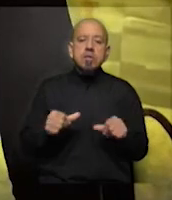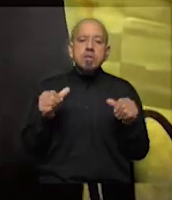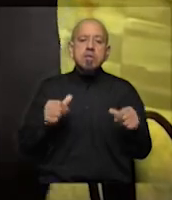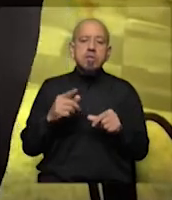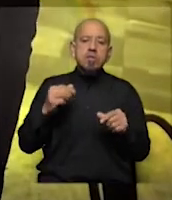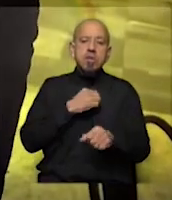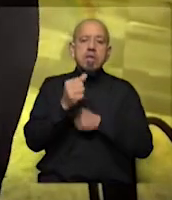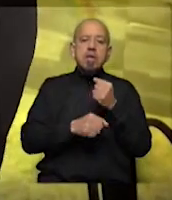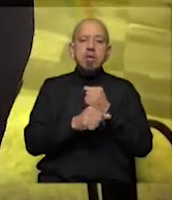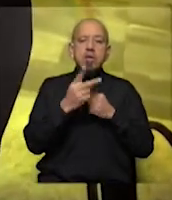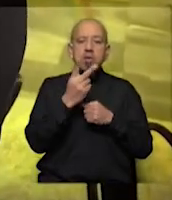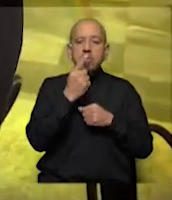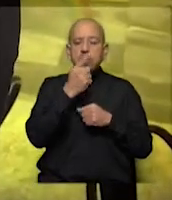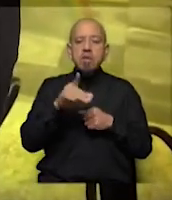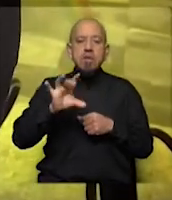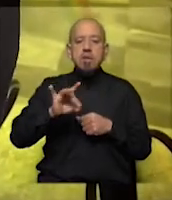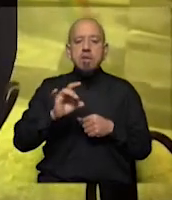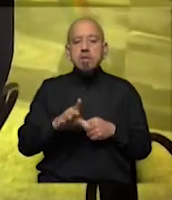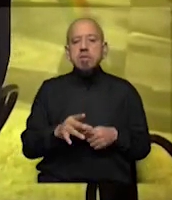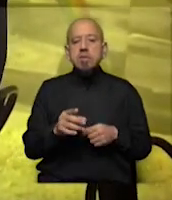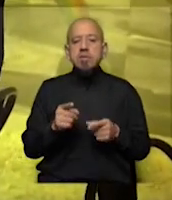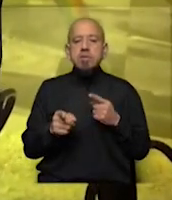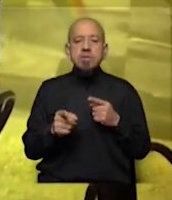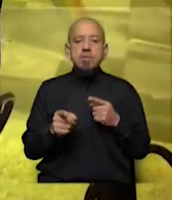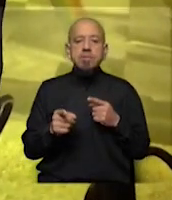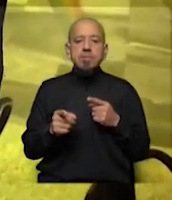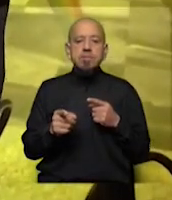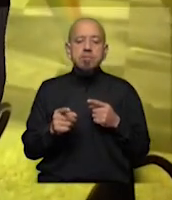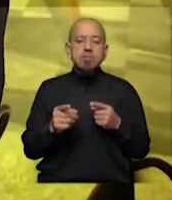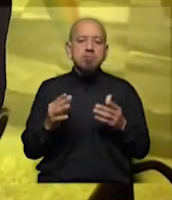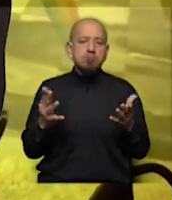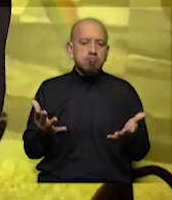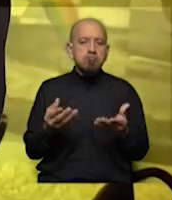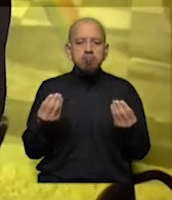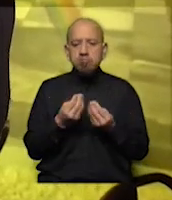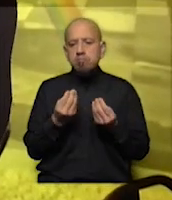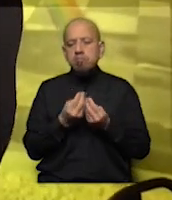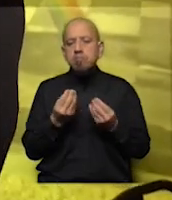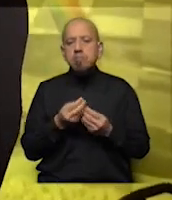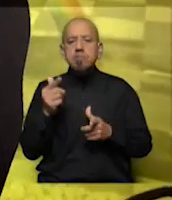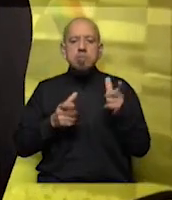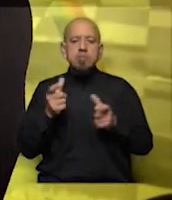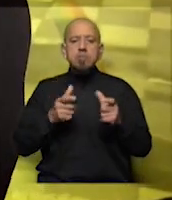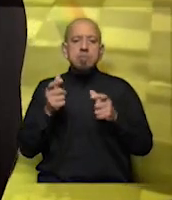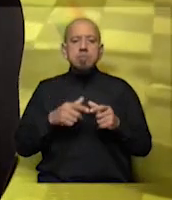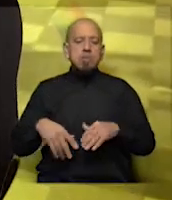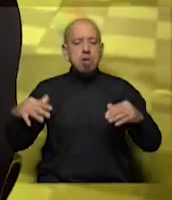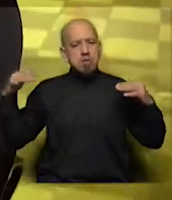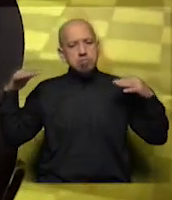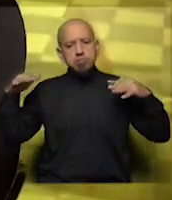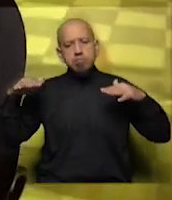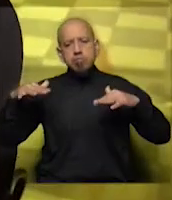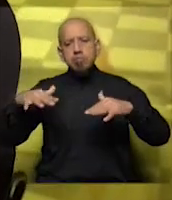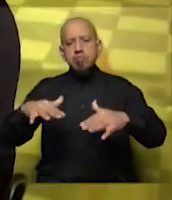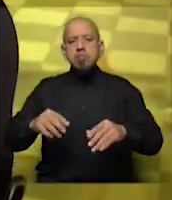año 2015. Tuvimos una concurrencia importante en salas los dos días de Congreso,